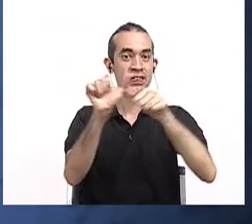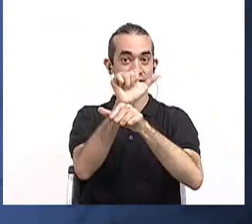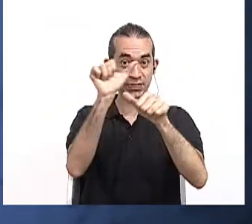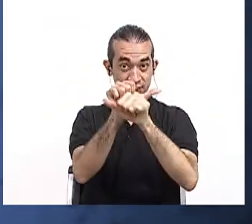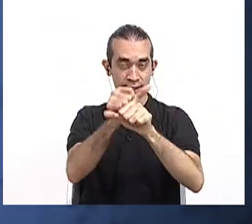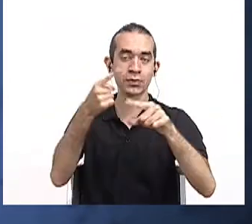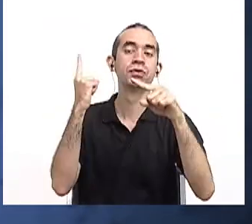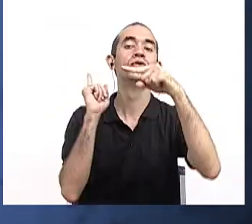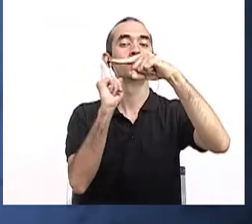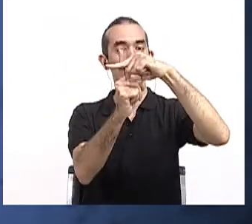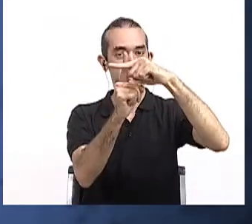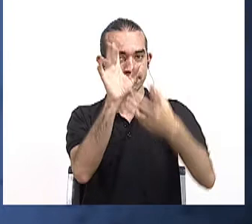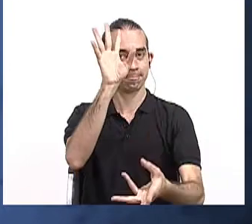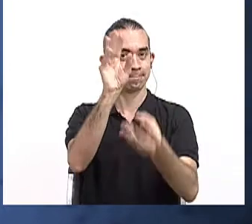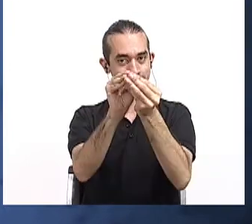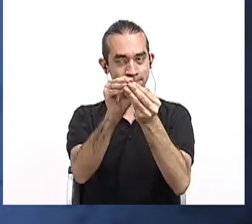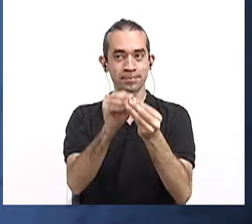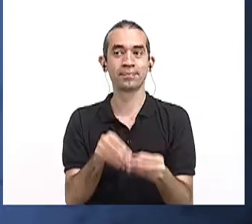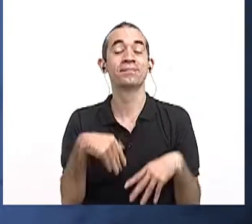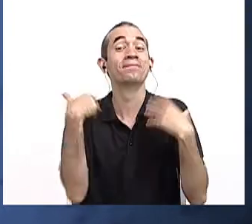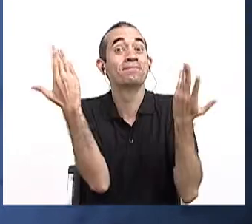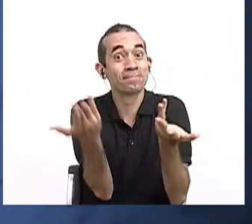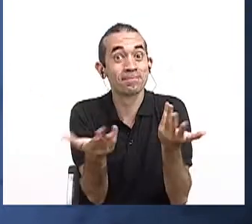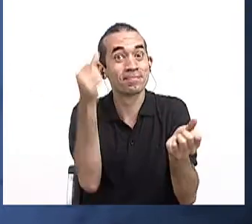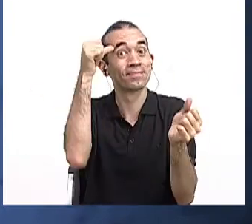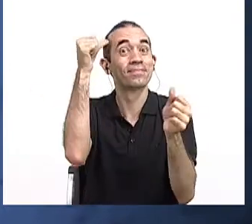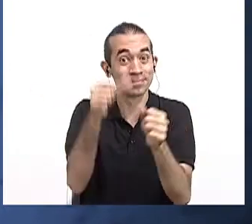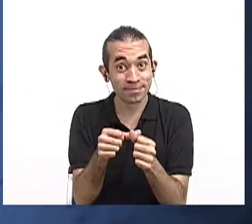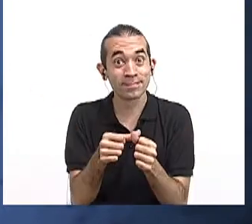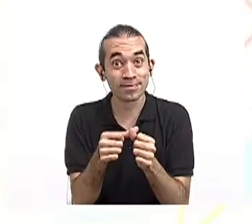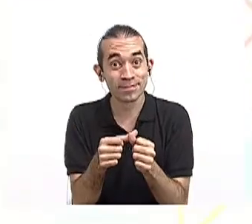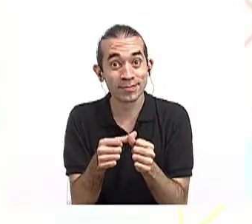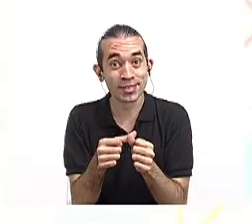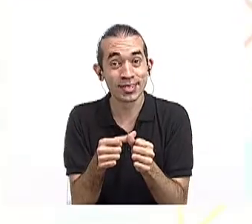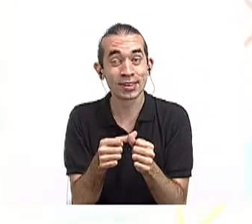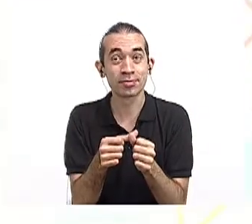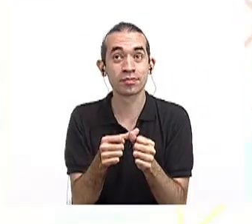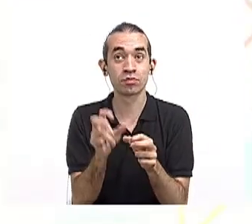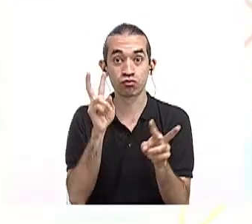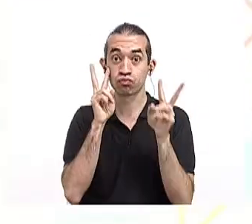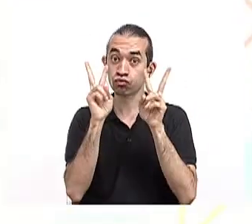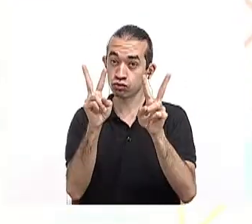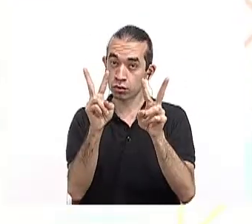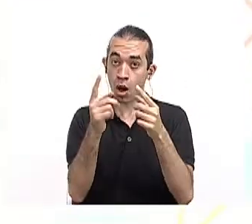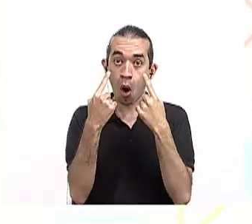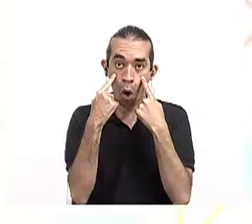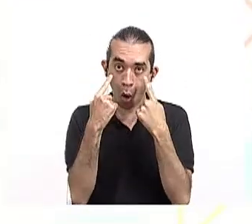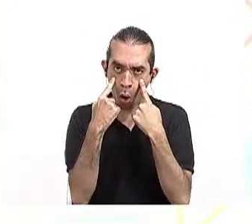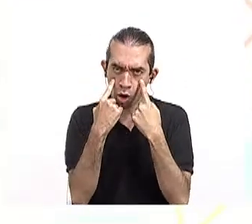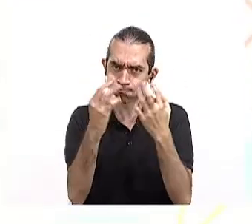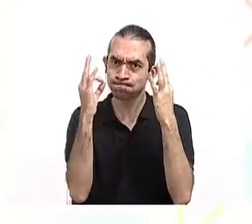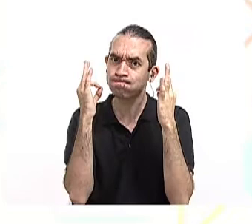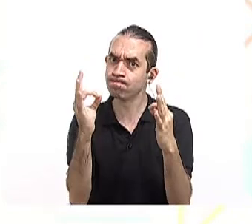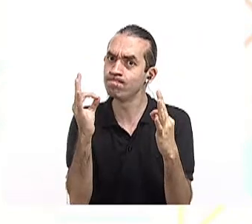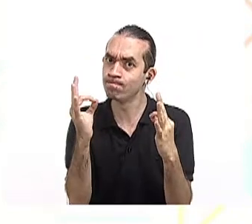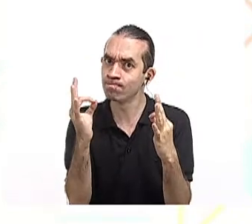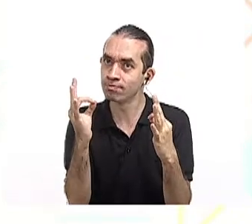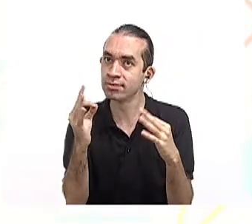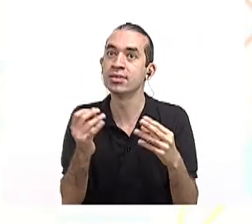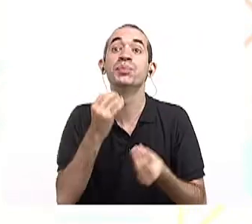algebraicas. Entonces vamos a recordar. Si observamos detenidamente la